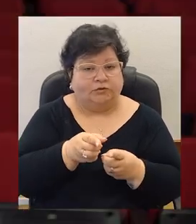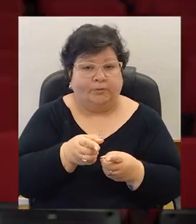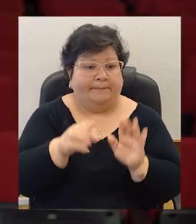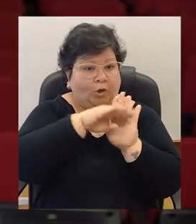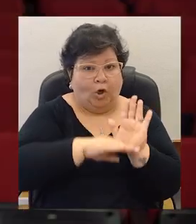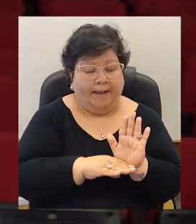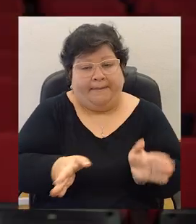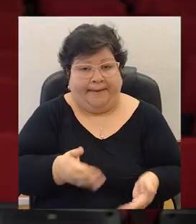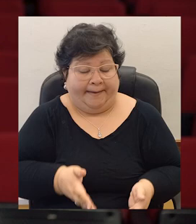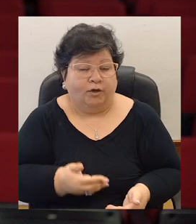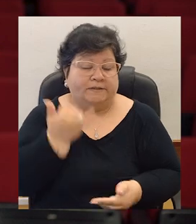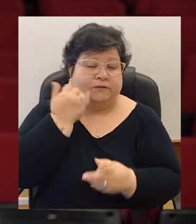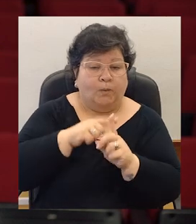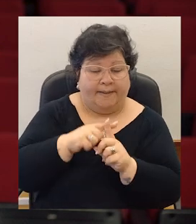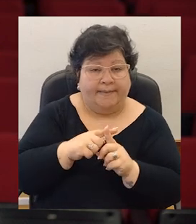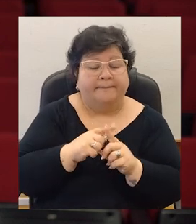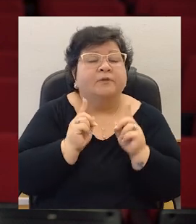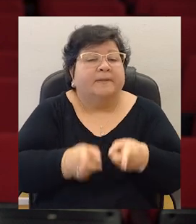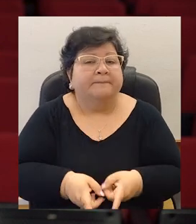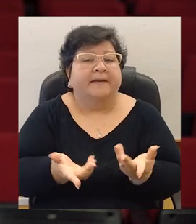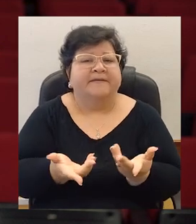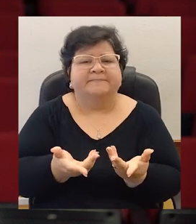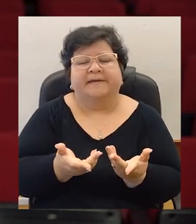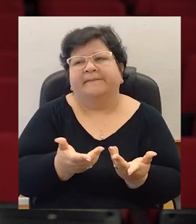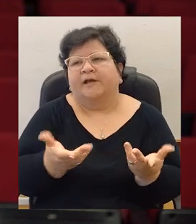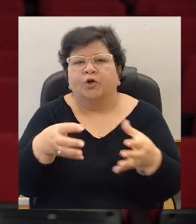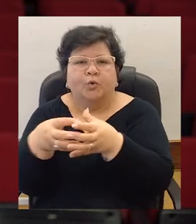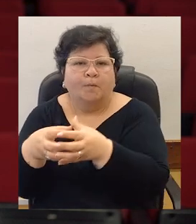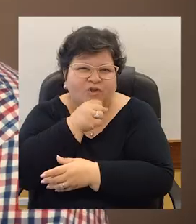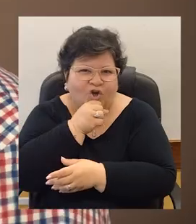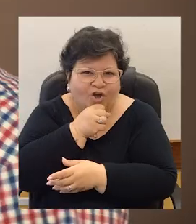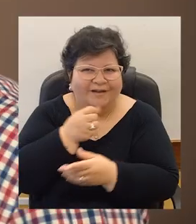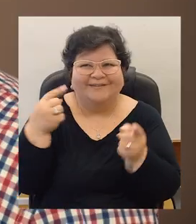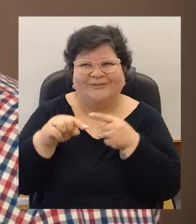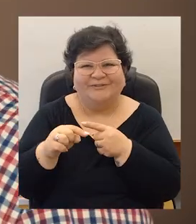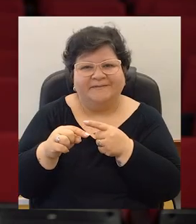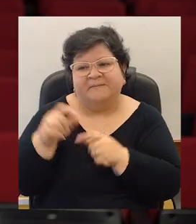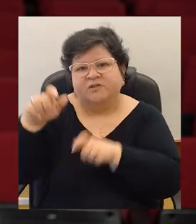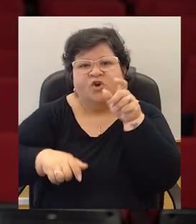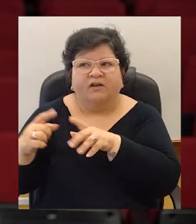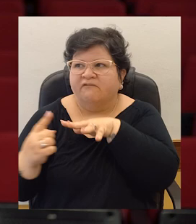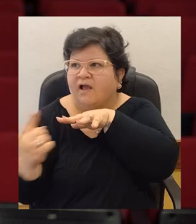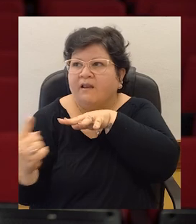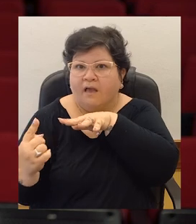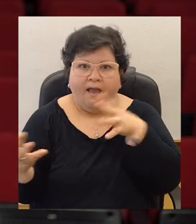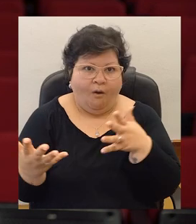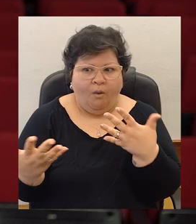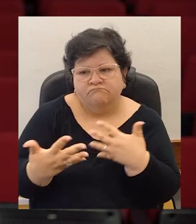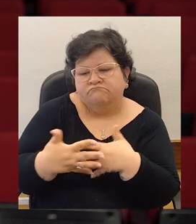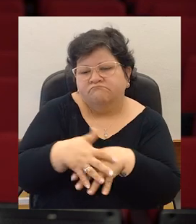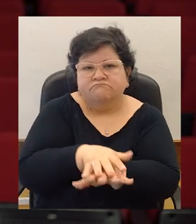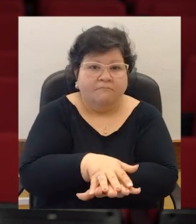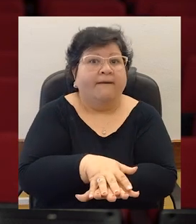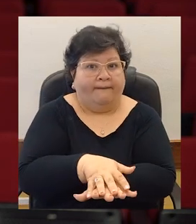programa nuestro de genio de sexualidad que también está en la variabilidad grupos de tercera edad que se van formando estaba aislada y sola ni hablar con